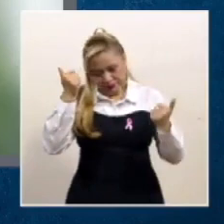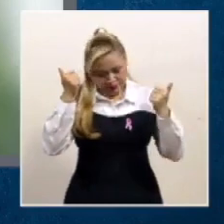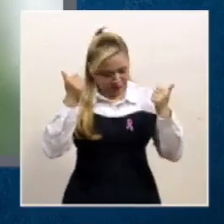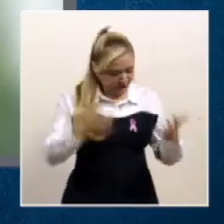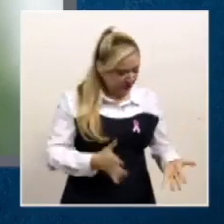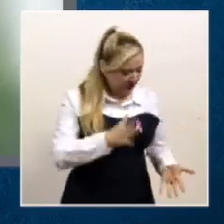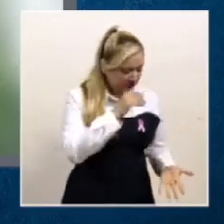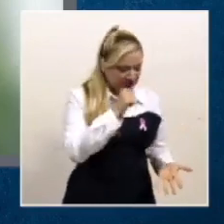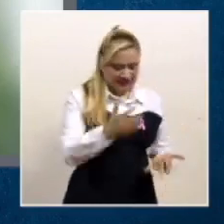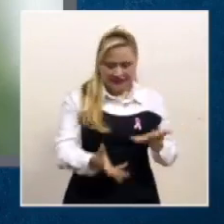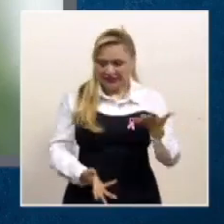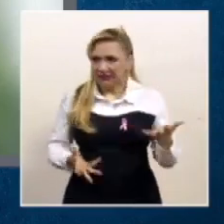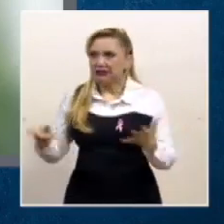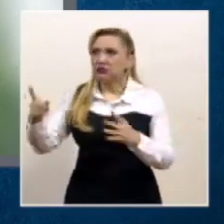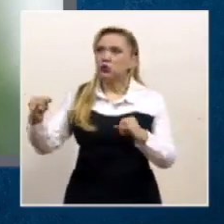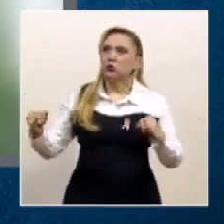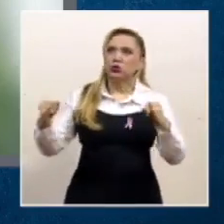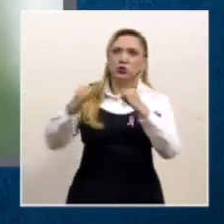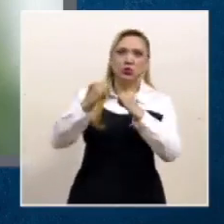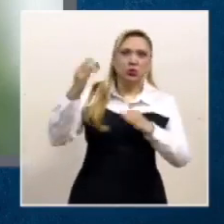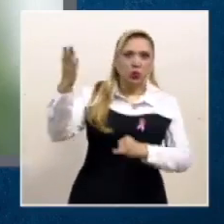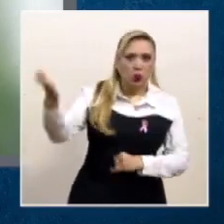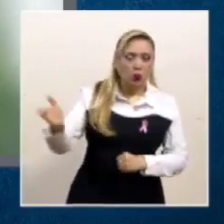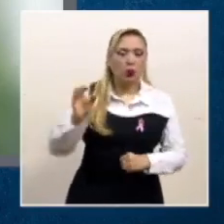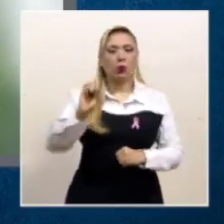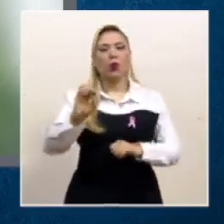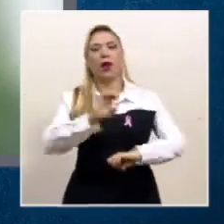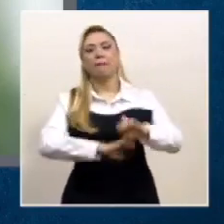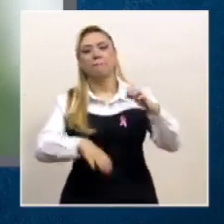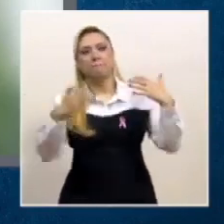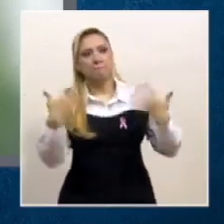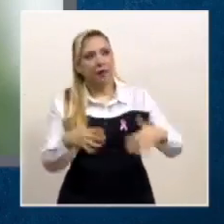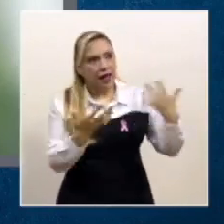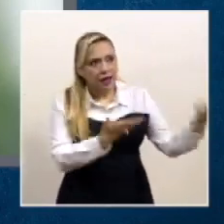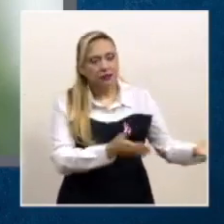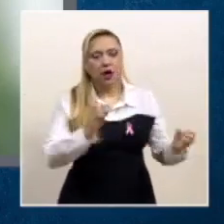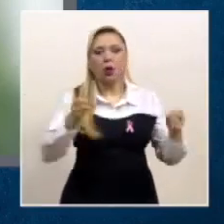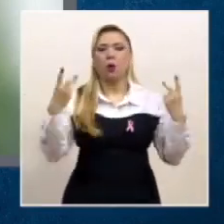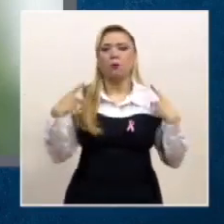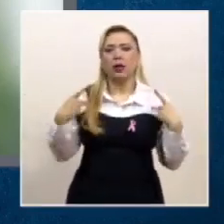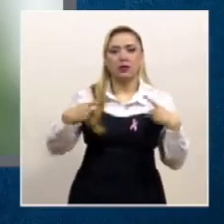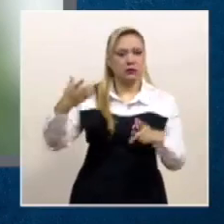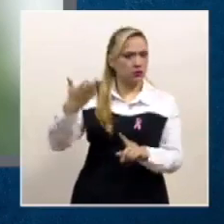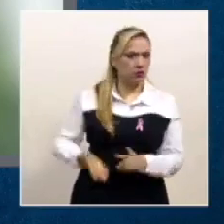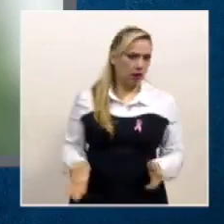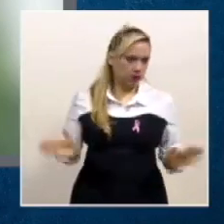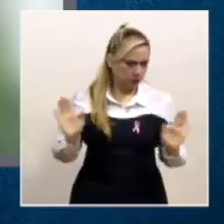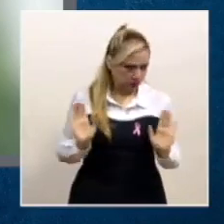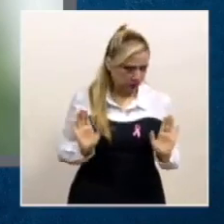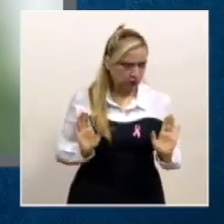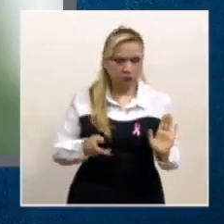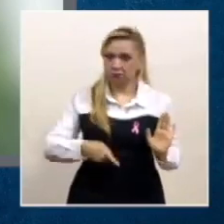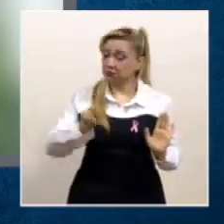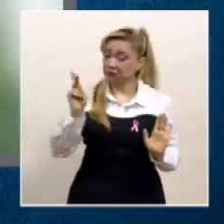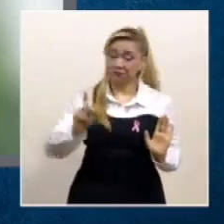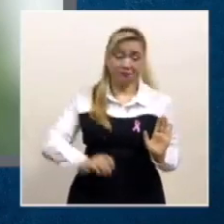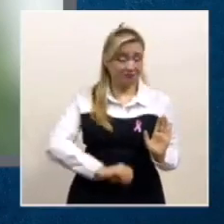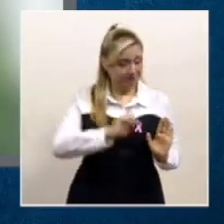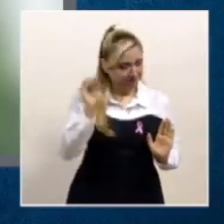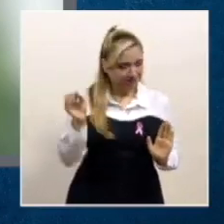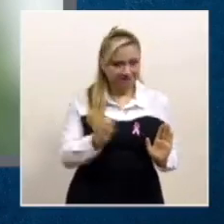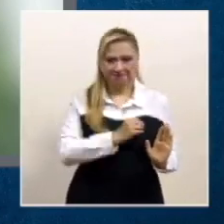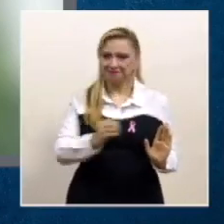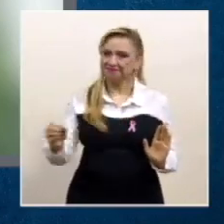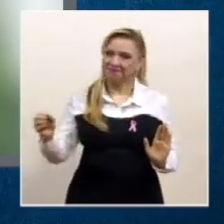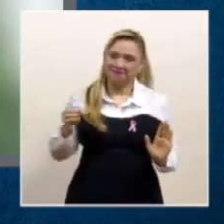De alguna institución o de alguna empresa o de alguna persona misma, ¿no? Pero los ajustes de procedimiento no